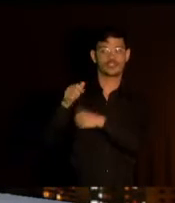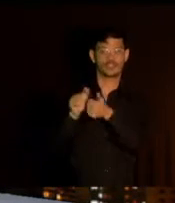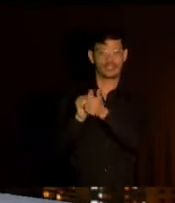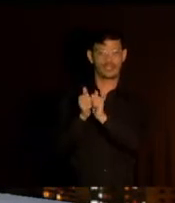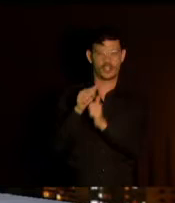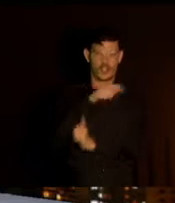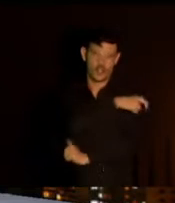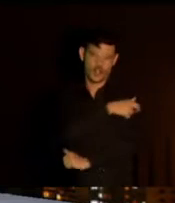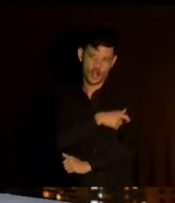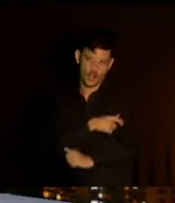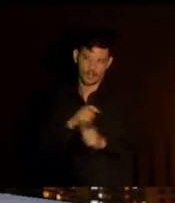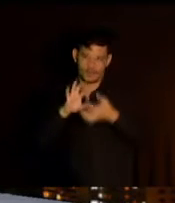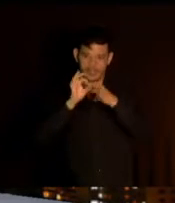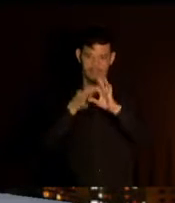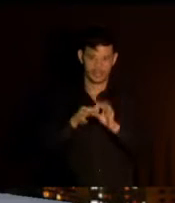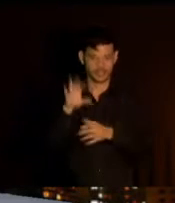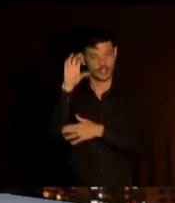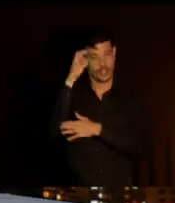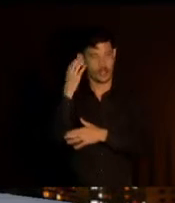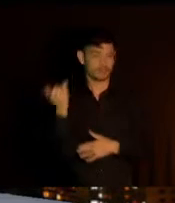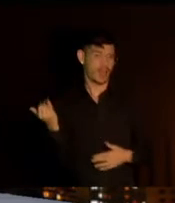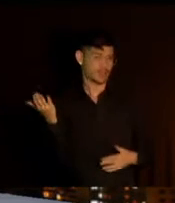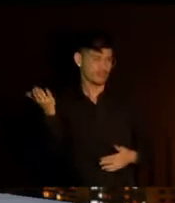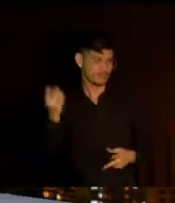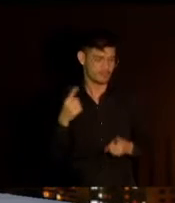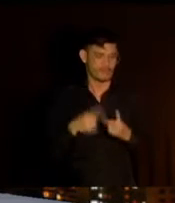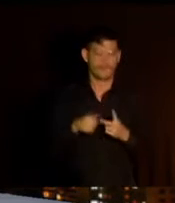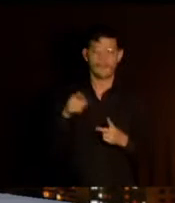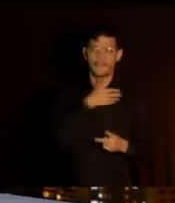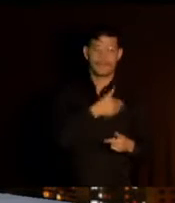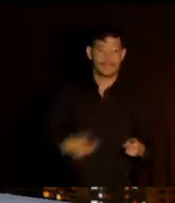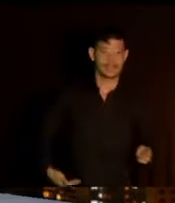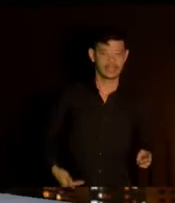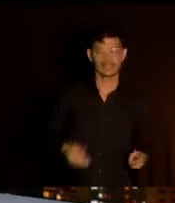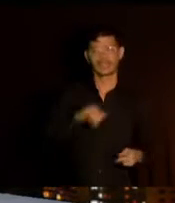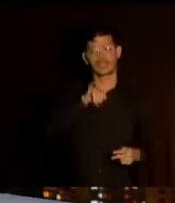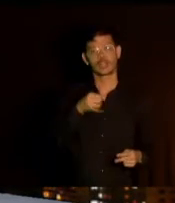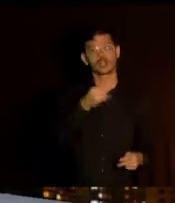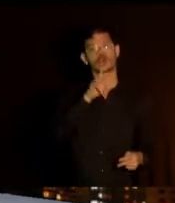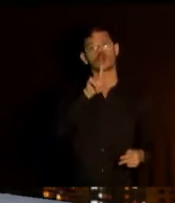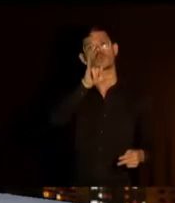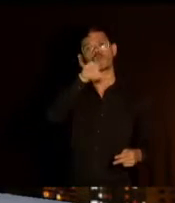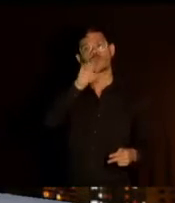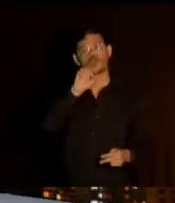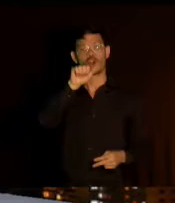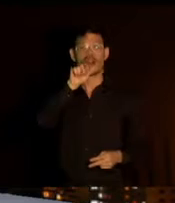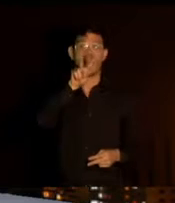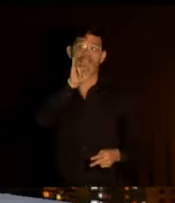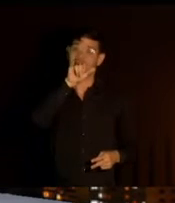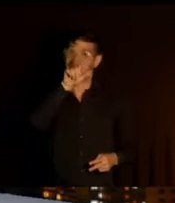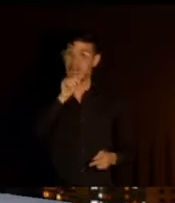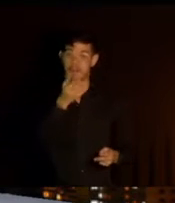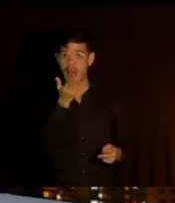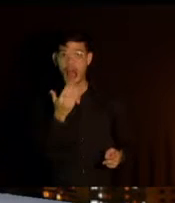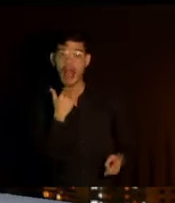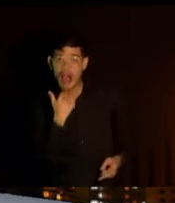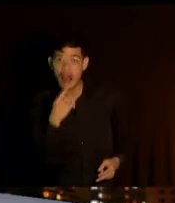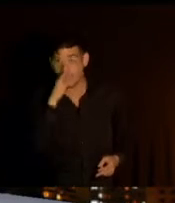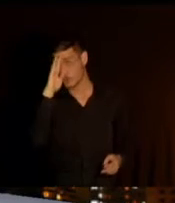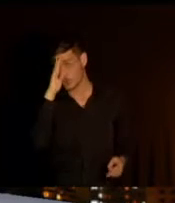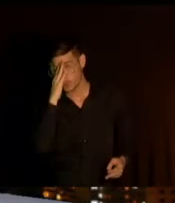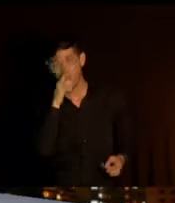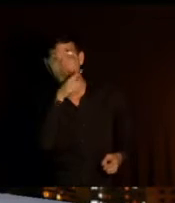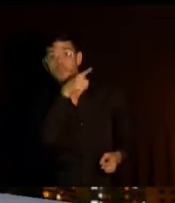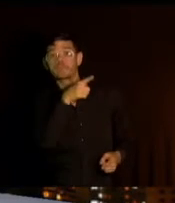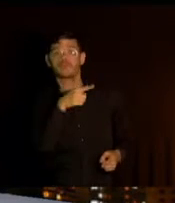Paralímpico Colombiano, está el presidente, don Julio César Ávila, y si usted tiene alguna duda de esas que ha recopilado en